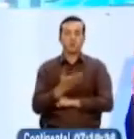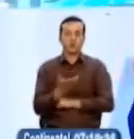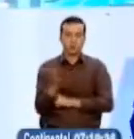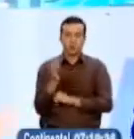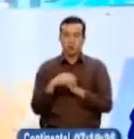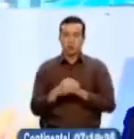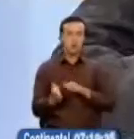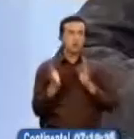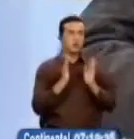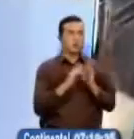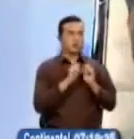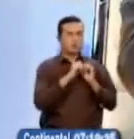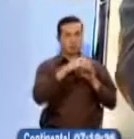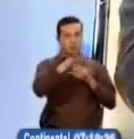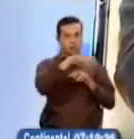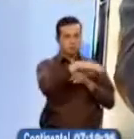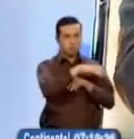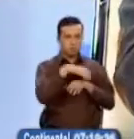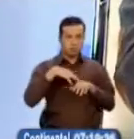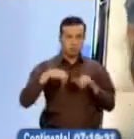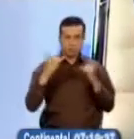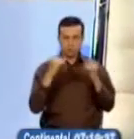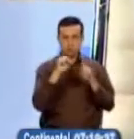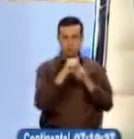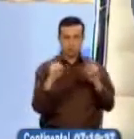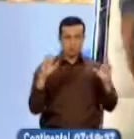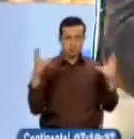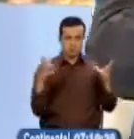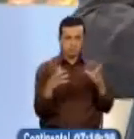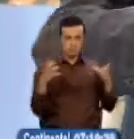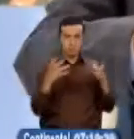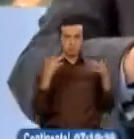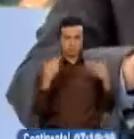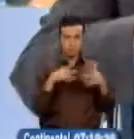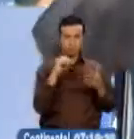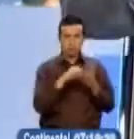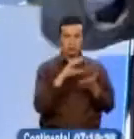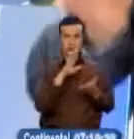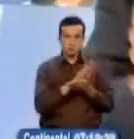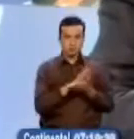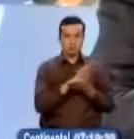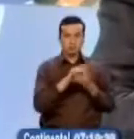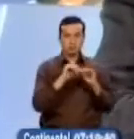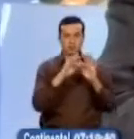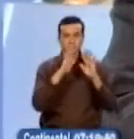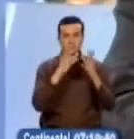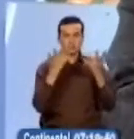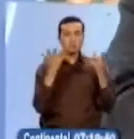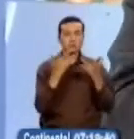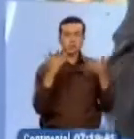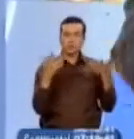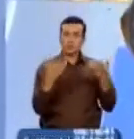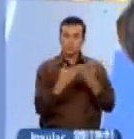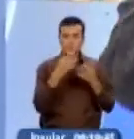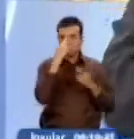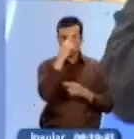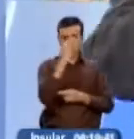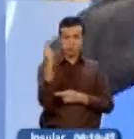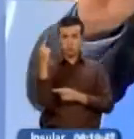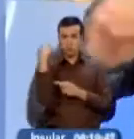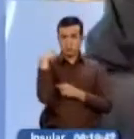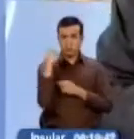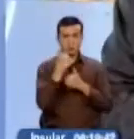estaba disperso se crea un sistema y el sistema se lo implementa a través de una gran plataforma respetando